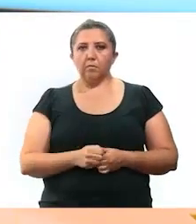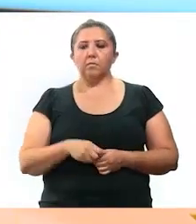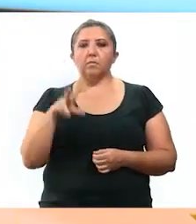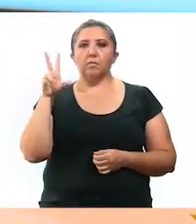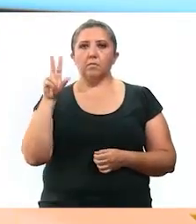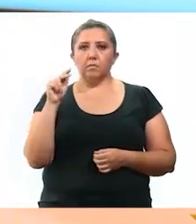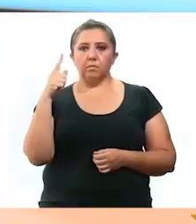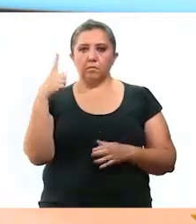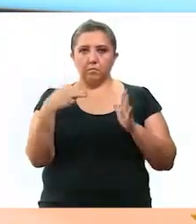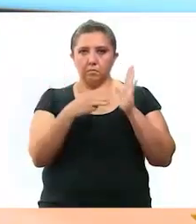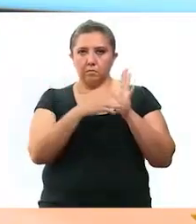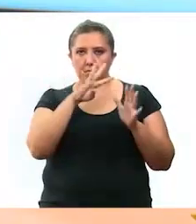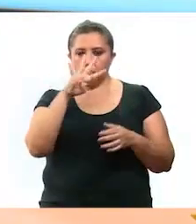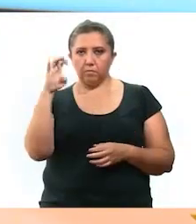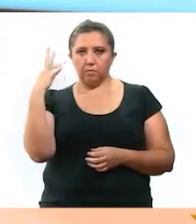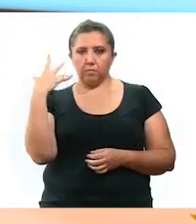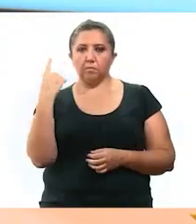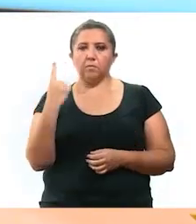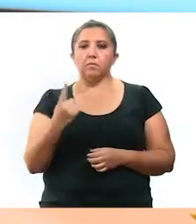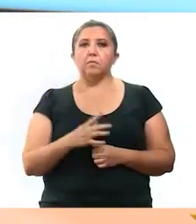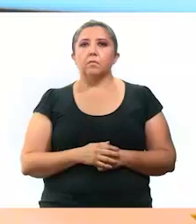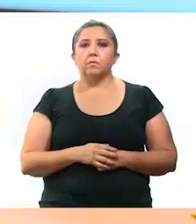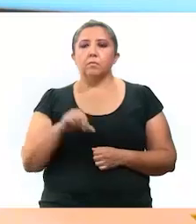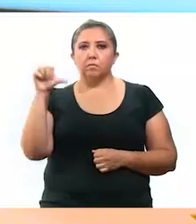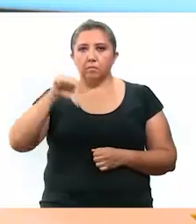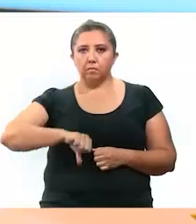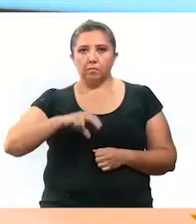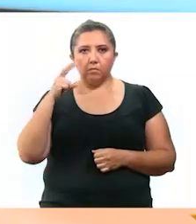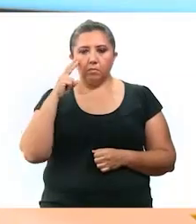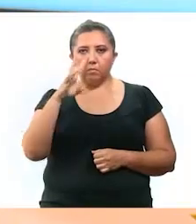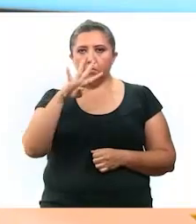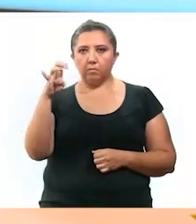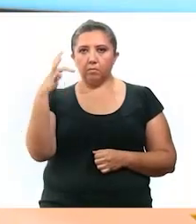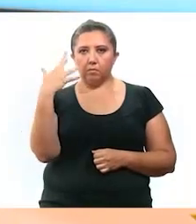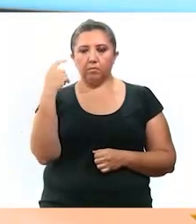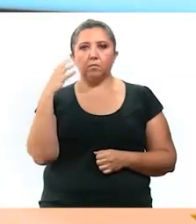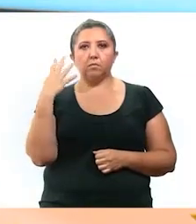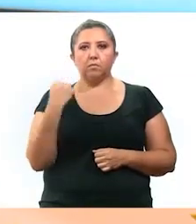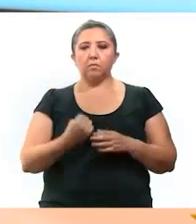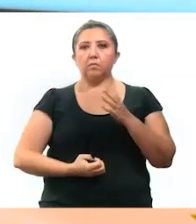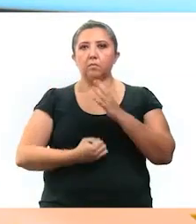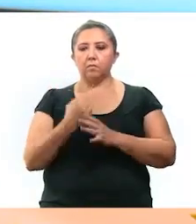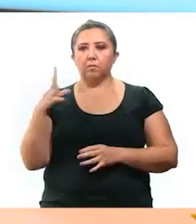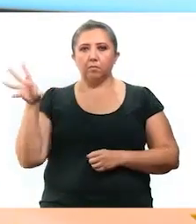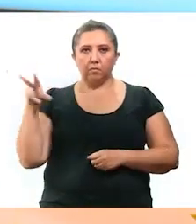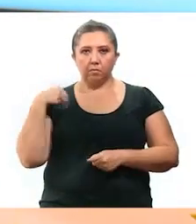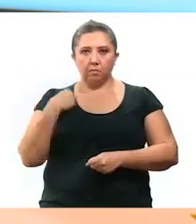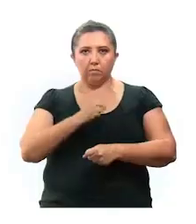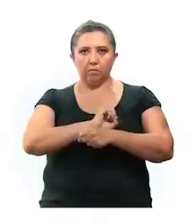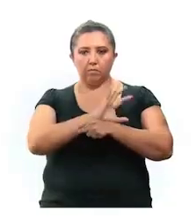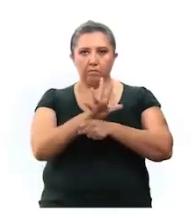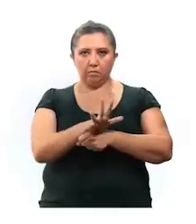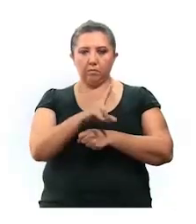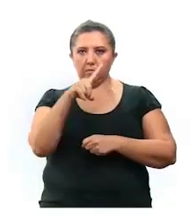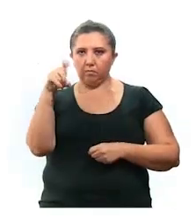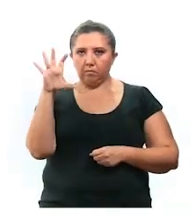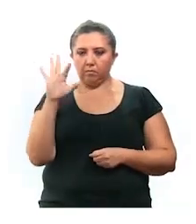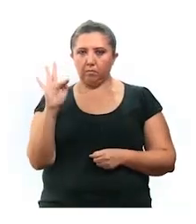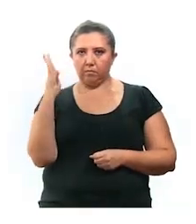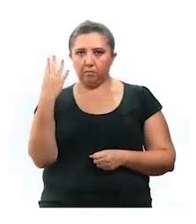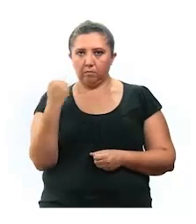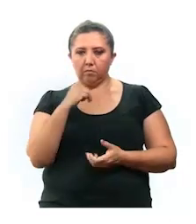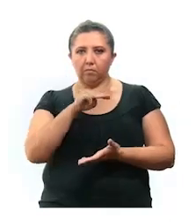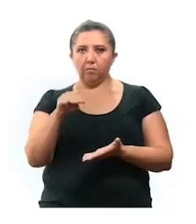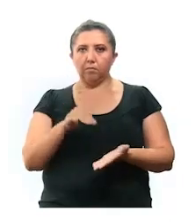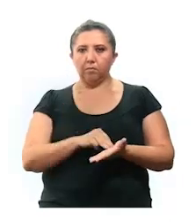son 81.451. Hoy se detectaron 459 nuevos contagios de coronavirus, 149